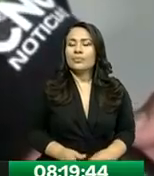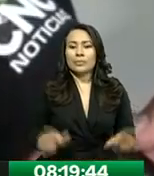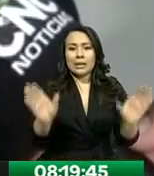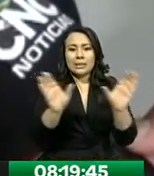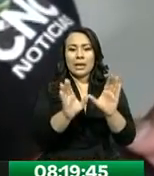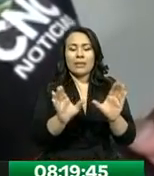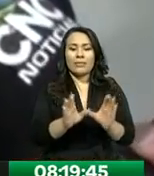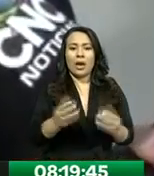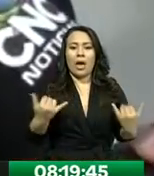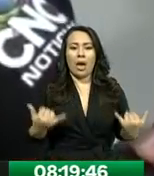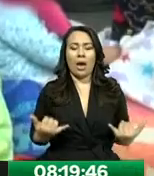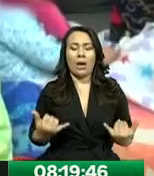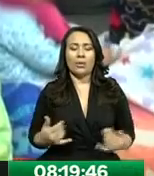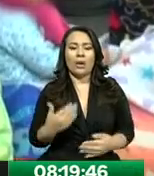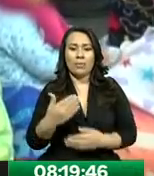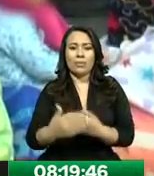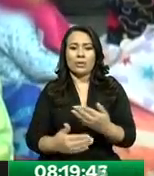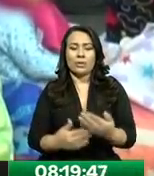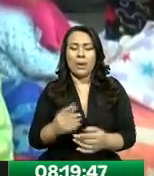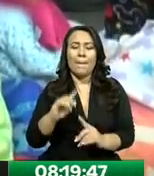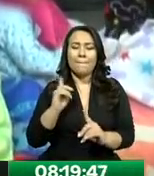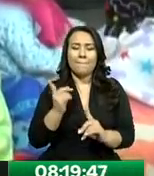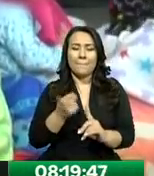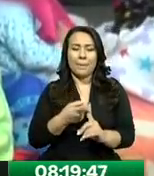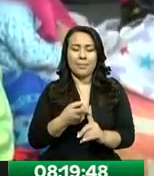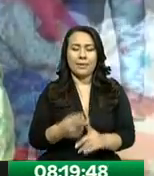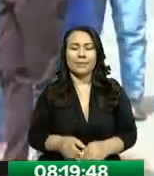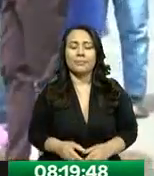están haciendo, digamos, unas primeras